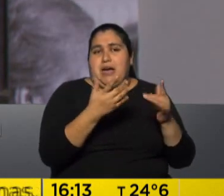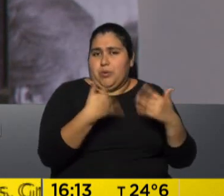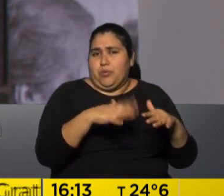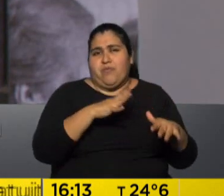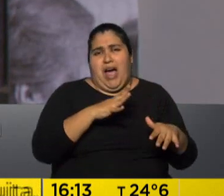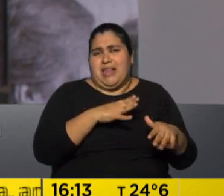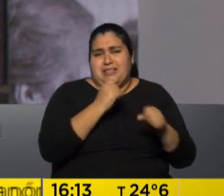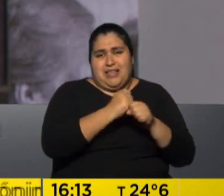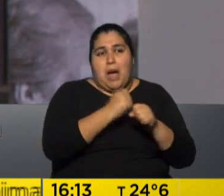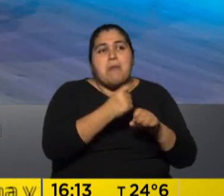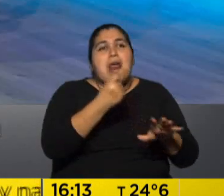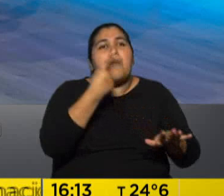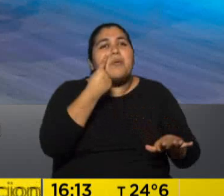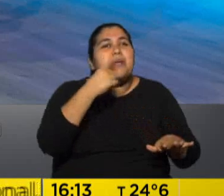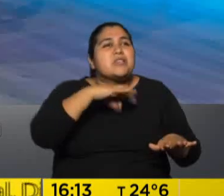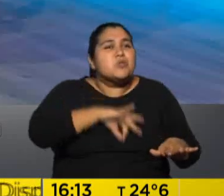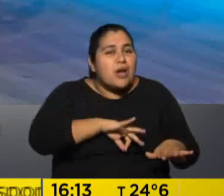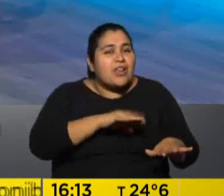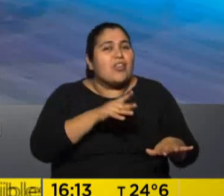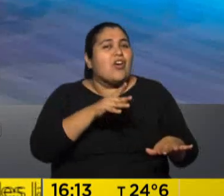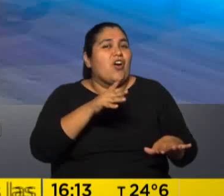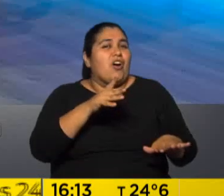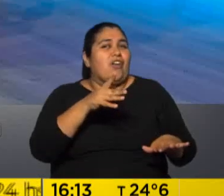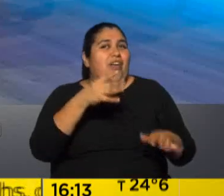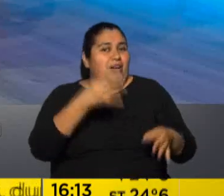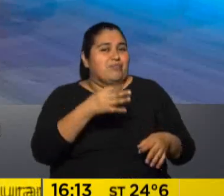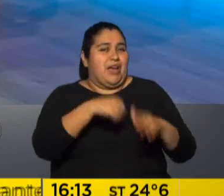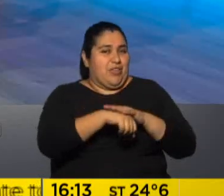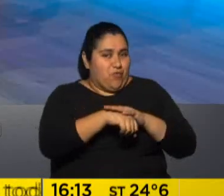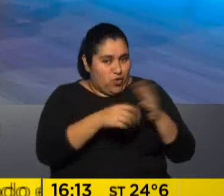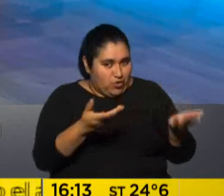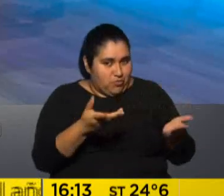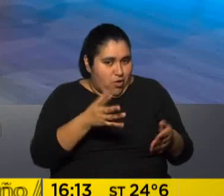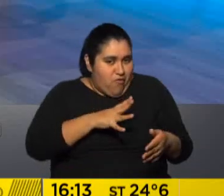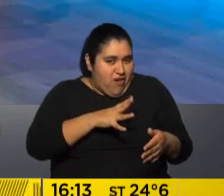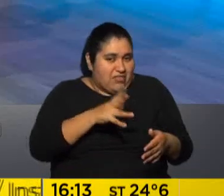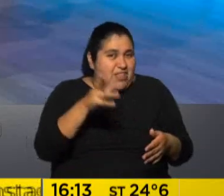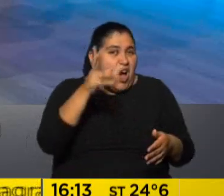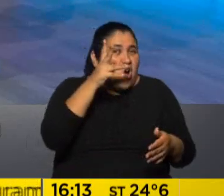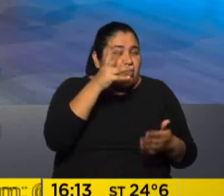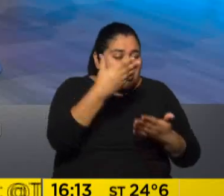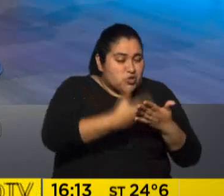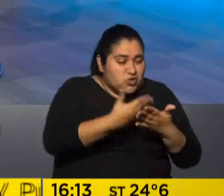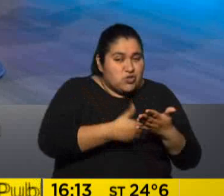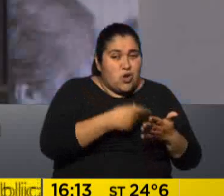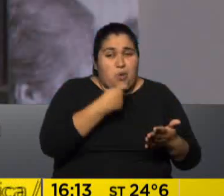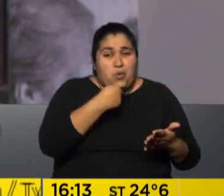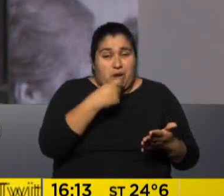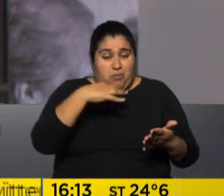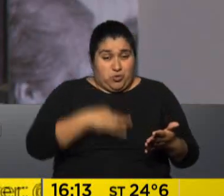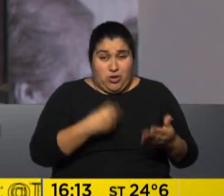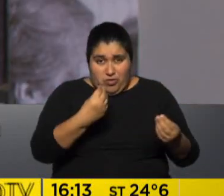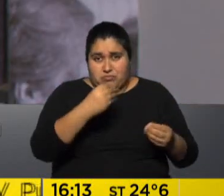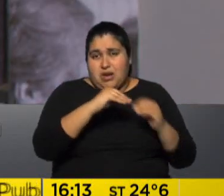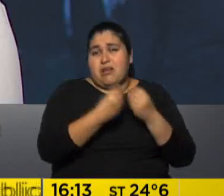podamos vivir del fútbol, ¿verdad? Esta asignación de solo 8 contratos también por equipos es de apenas 15.000 pesos, o sea que me imagino que vos, como tus compañeras, además tenés